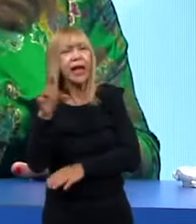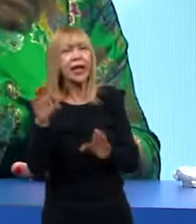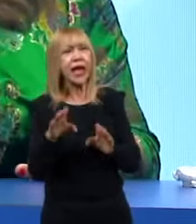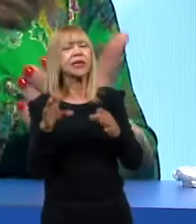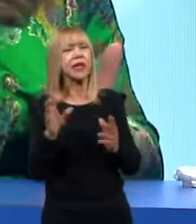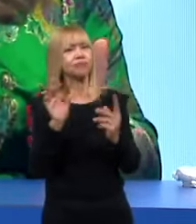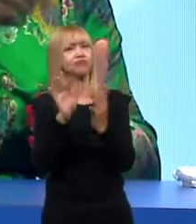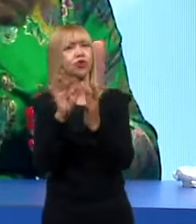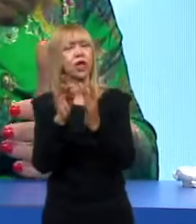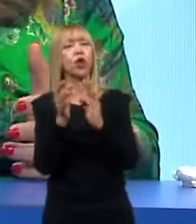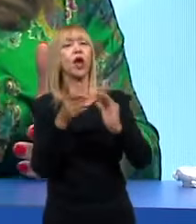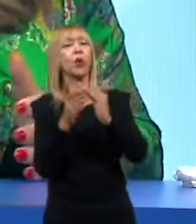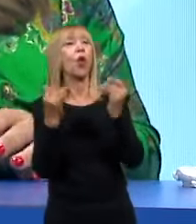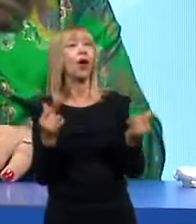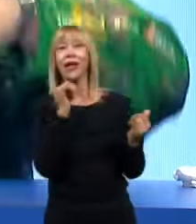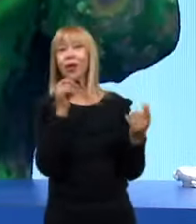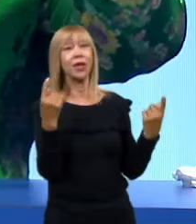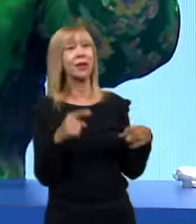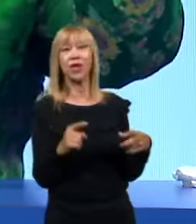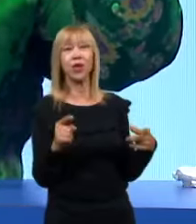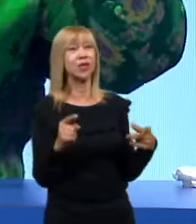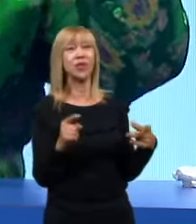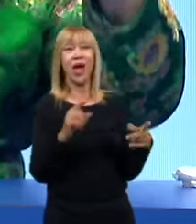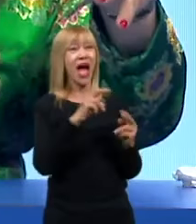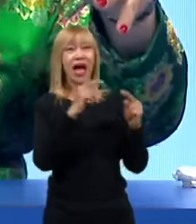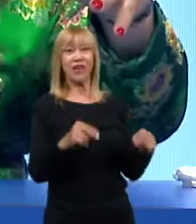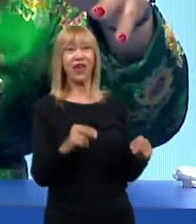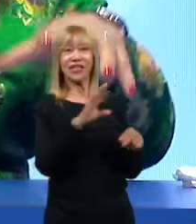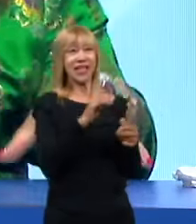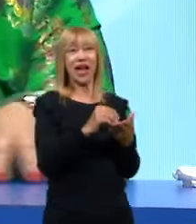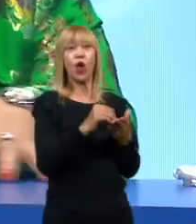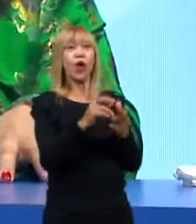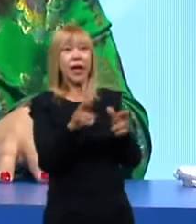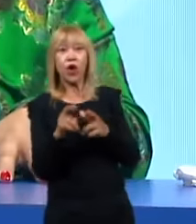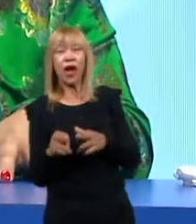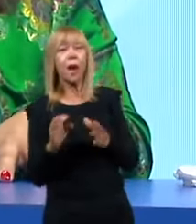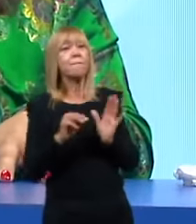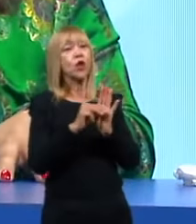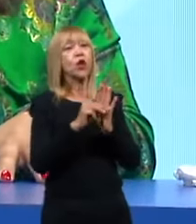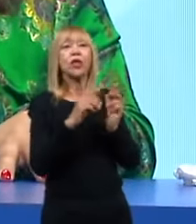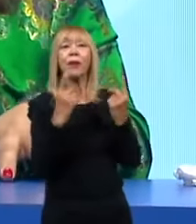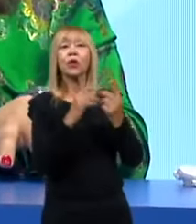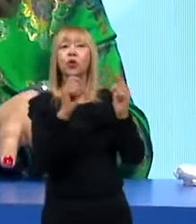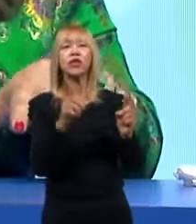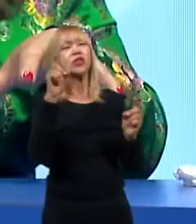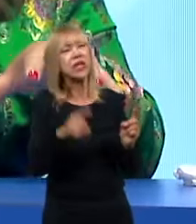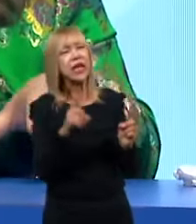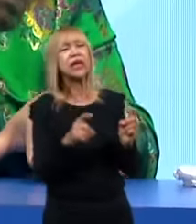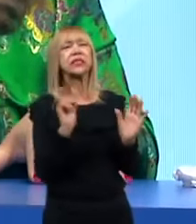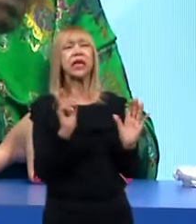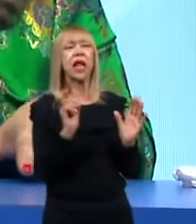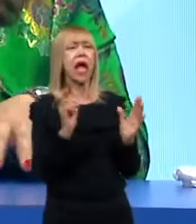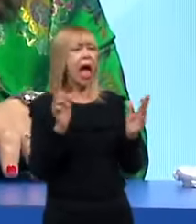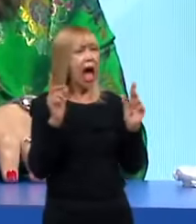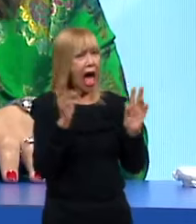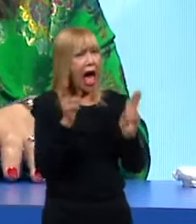directamente a la comunidad. Hoy en día eso no está ocurriendo, se queda a nivel central o a nivel regional. El modelo del Departamento de Educación tiene que ser uno